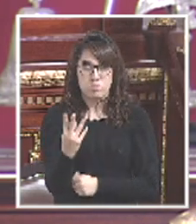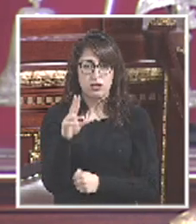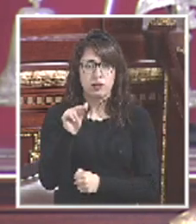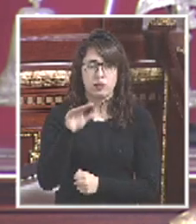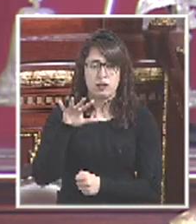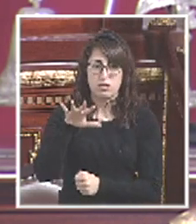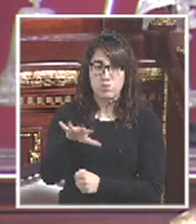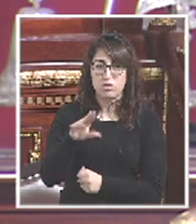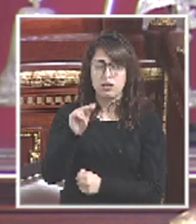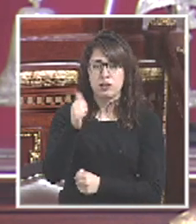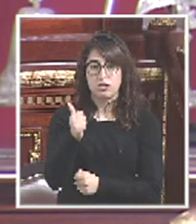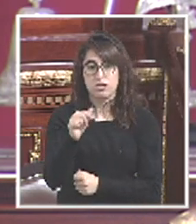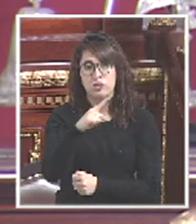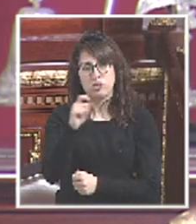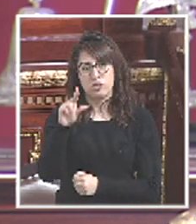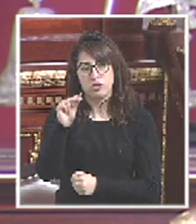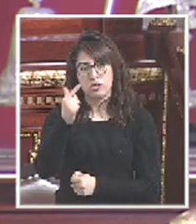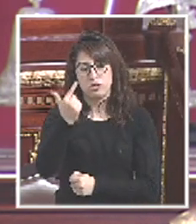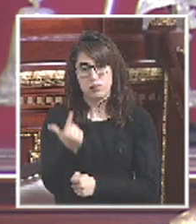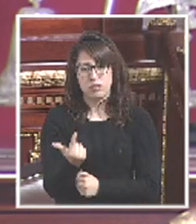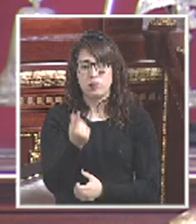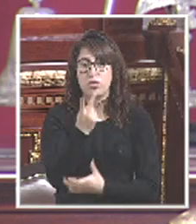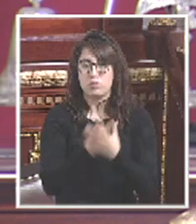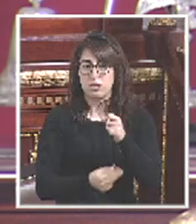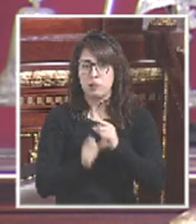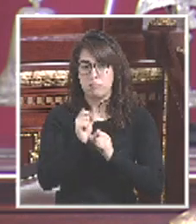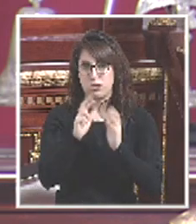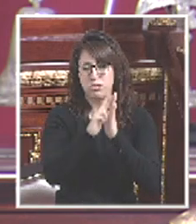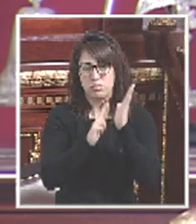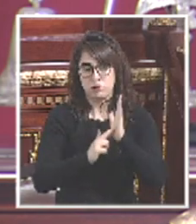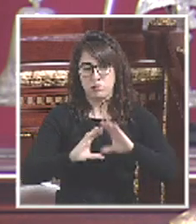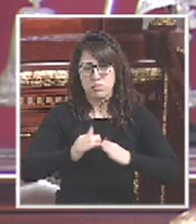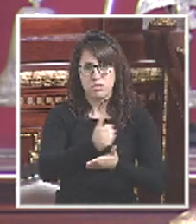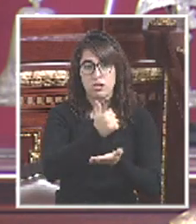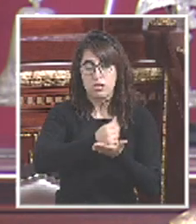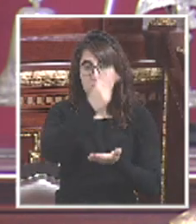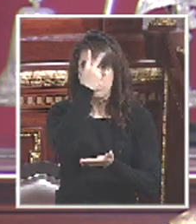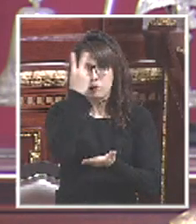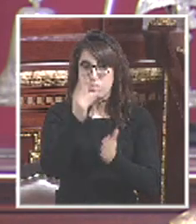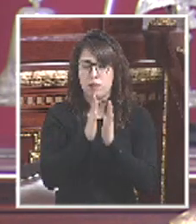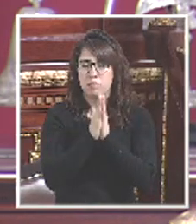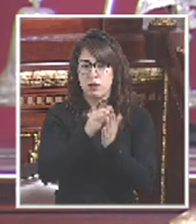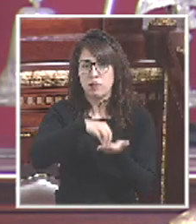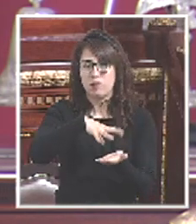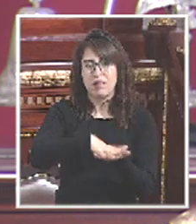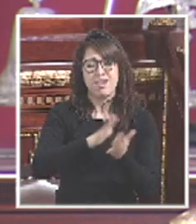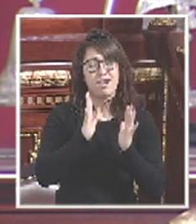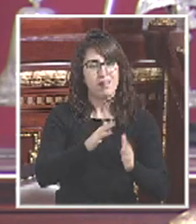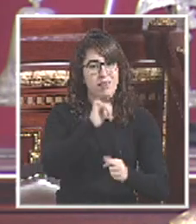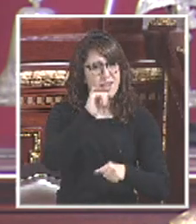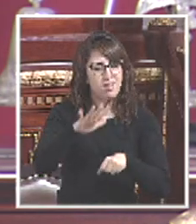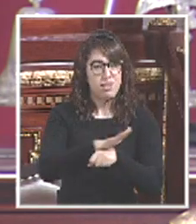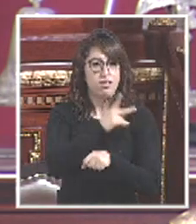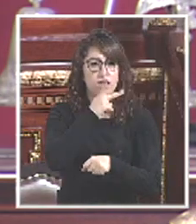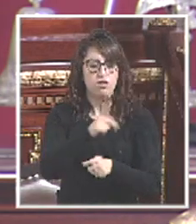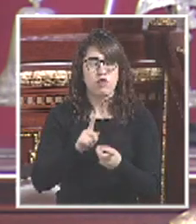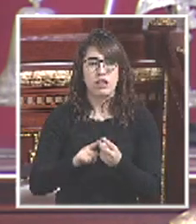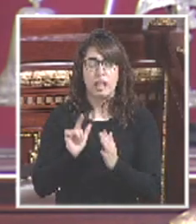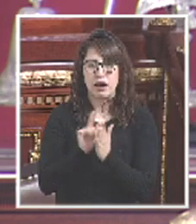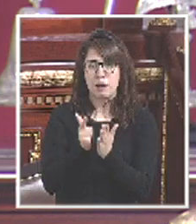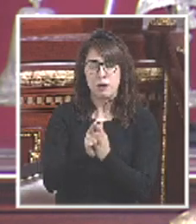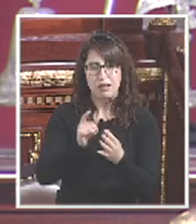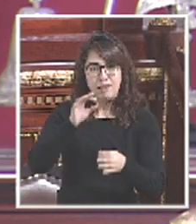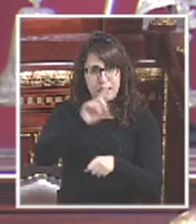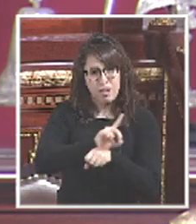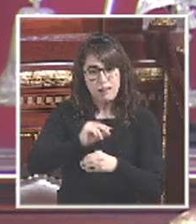84, 85, 86 y 187 del reglamento, ambos del Congreso de la Ciudad de México, se instruye su inserción íntegra en